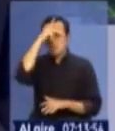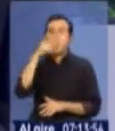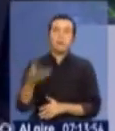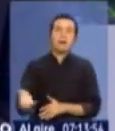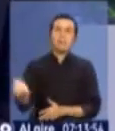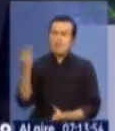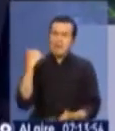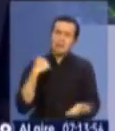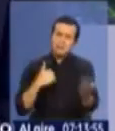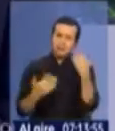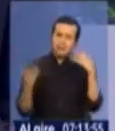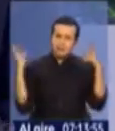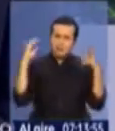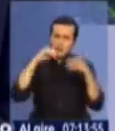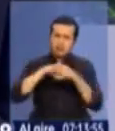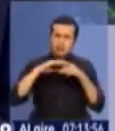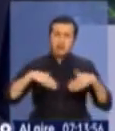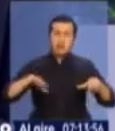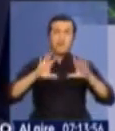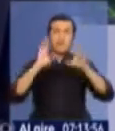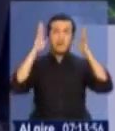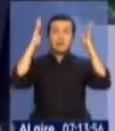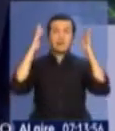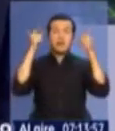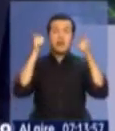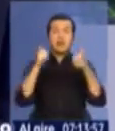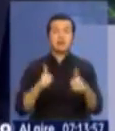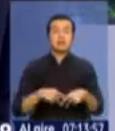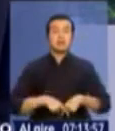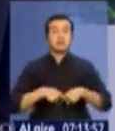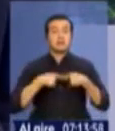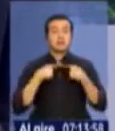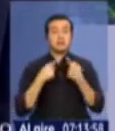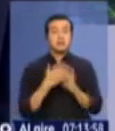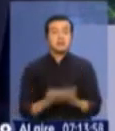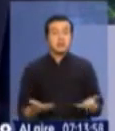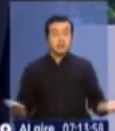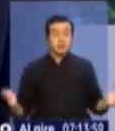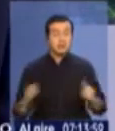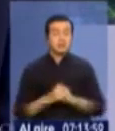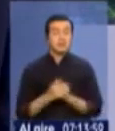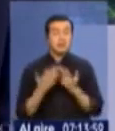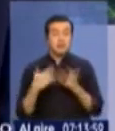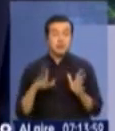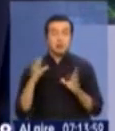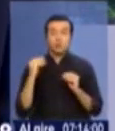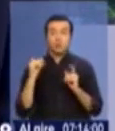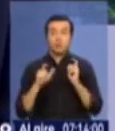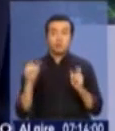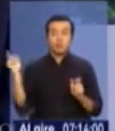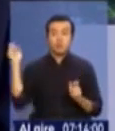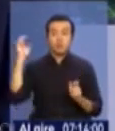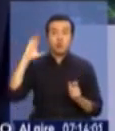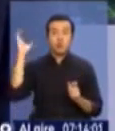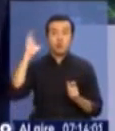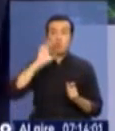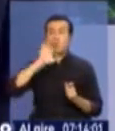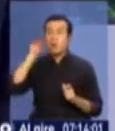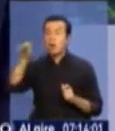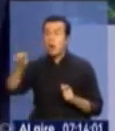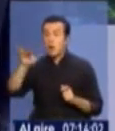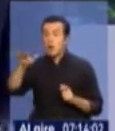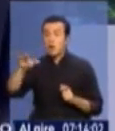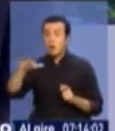el festival de artes vidas y está viajando gente a colombia está viajando gente